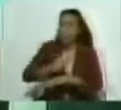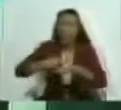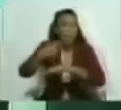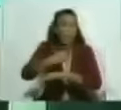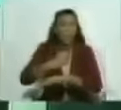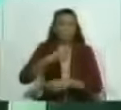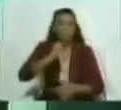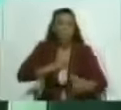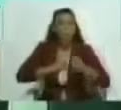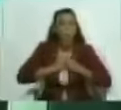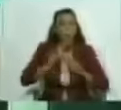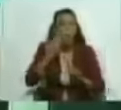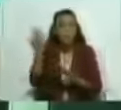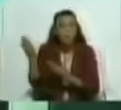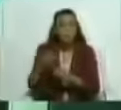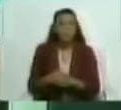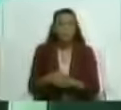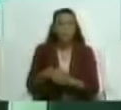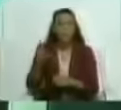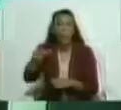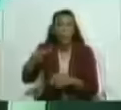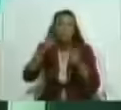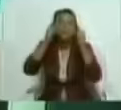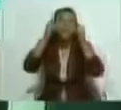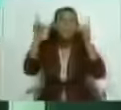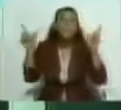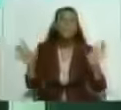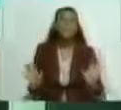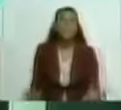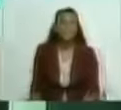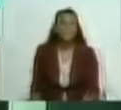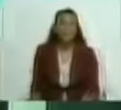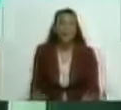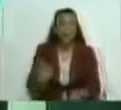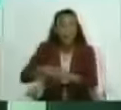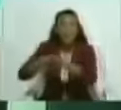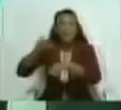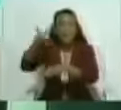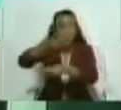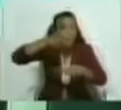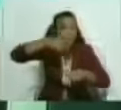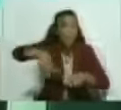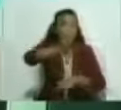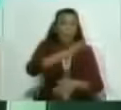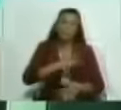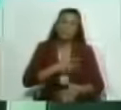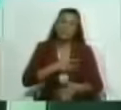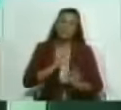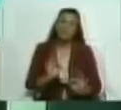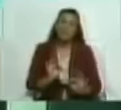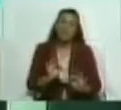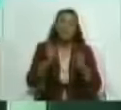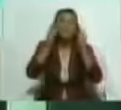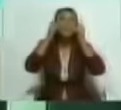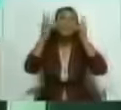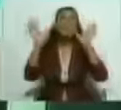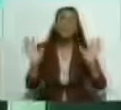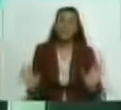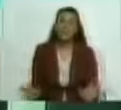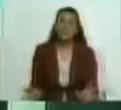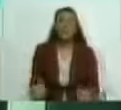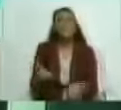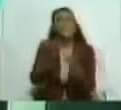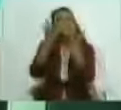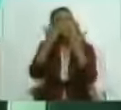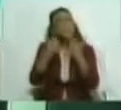la mezquindad. Dicen ellos que fue una sorpresa. Ellos llaman al pueblo, al sentimiento del pueblo lo llaman sorpresa. Y me